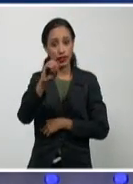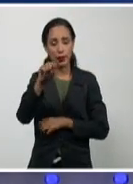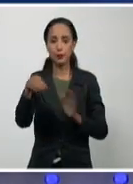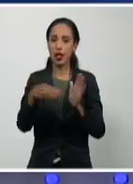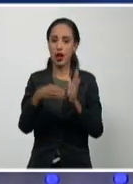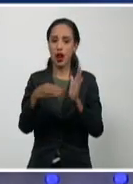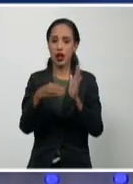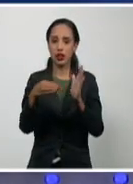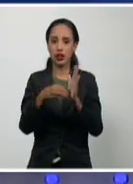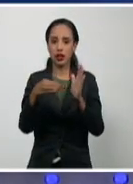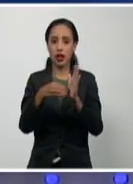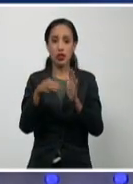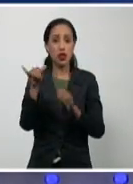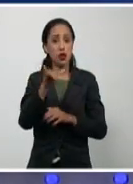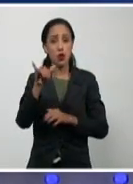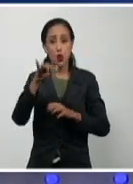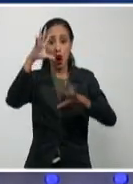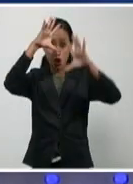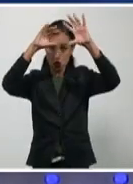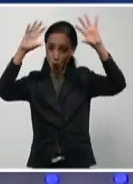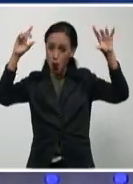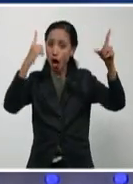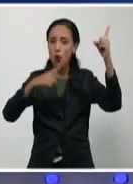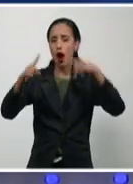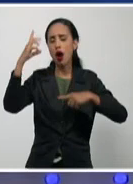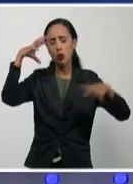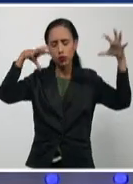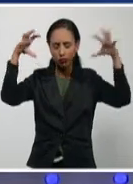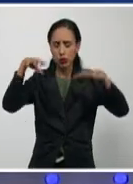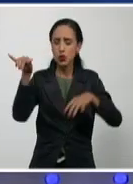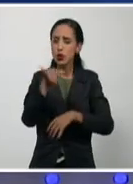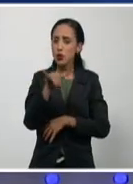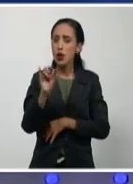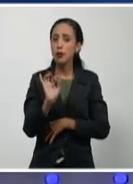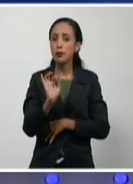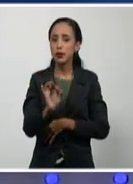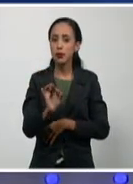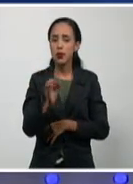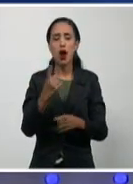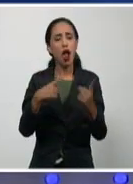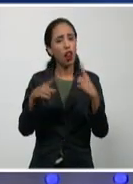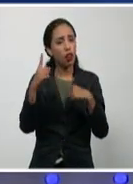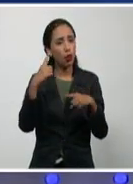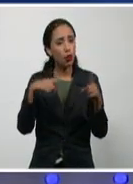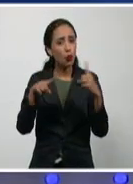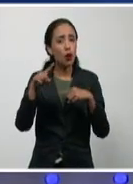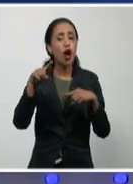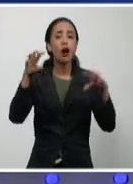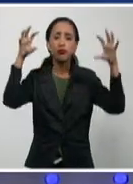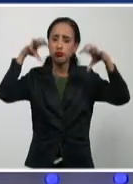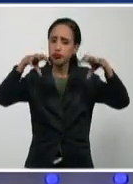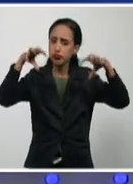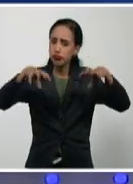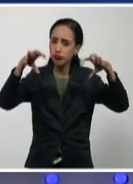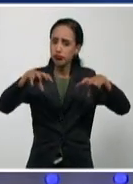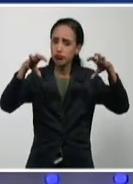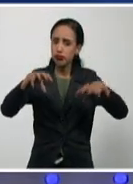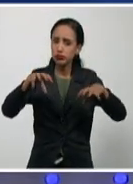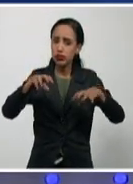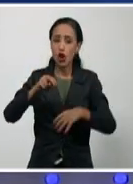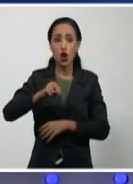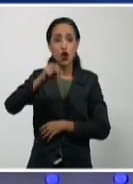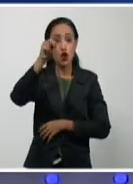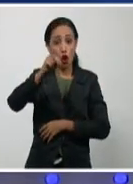estará parcialmente nublado con solo aisladas lluvias y ocurrirían algunas lluvias también hacia zonas de la costa norte